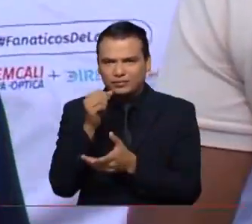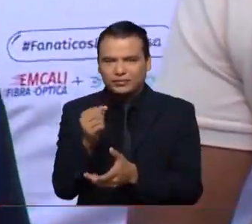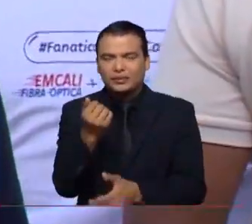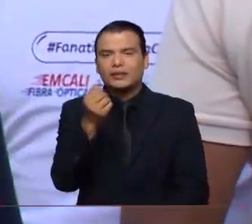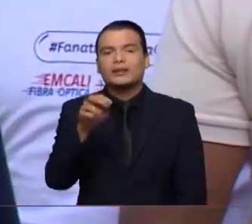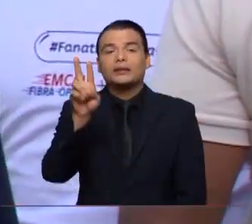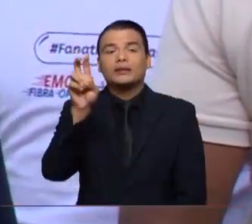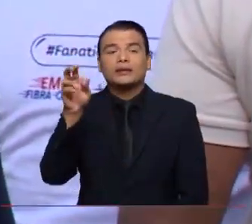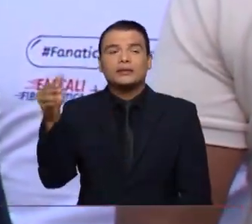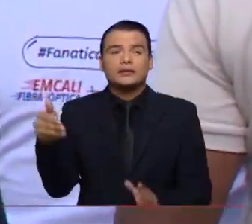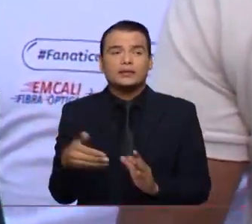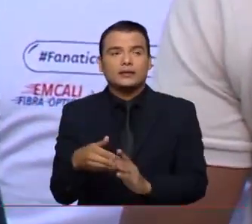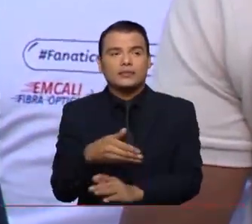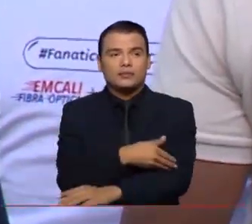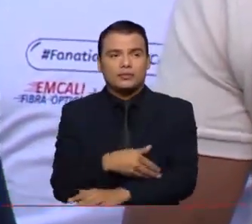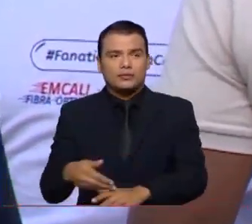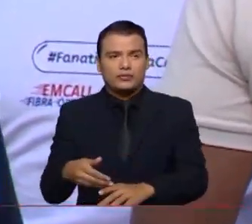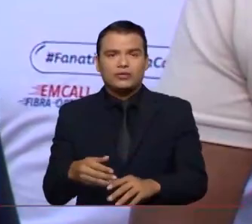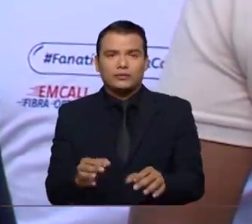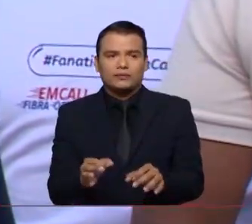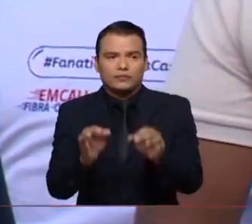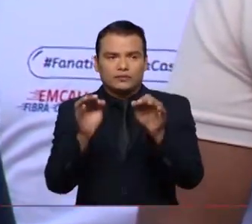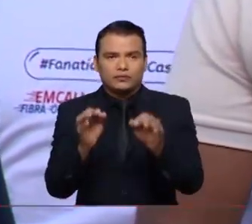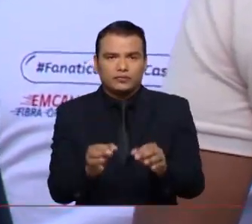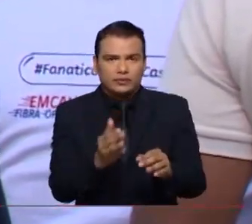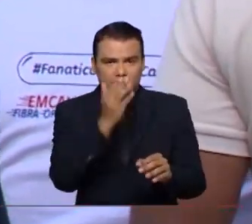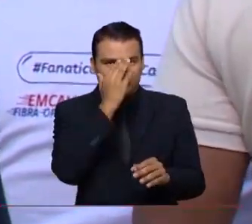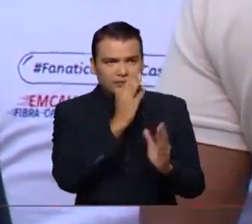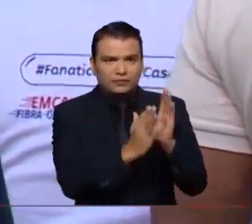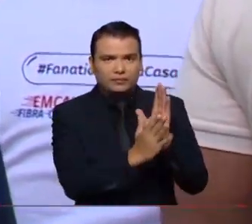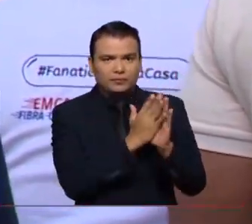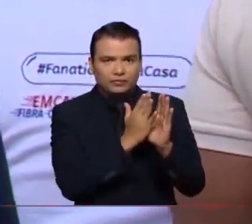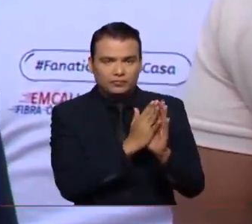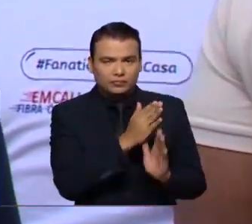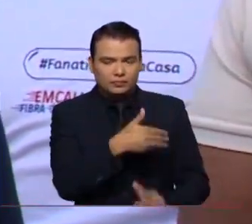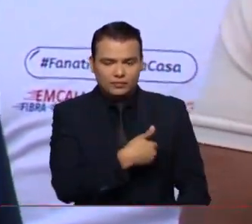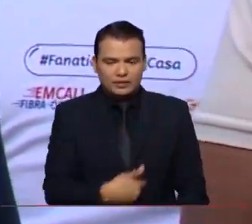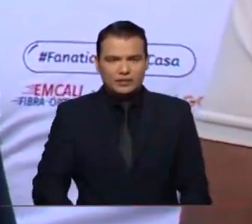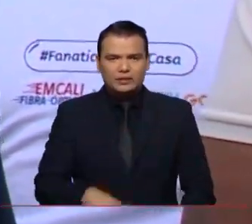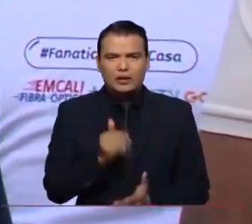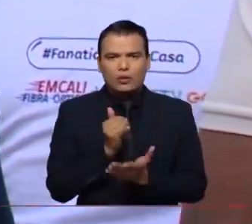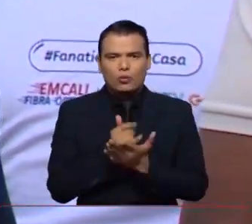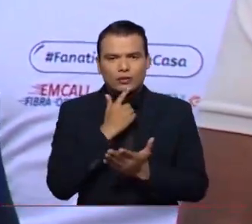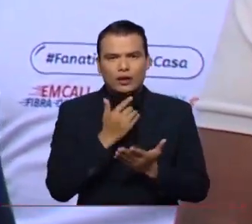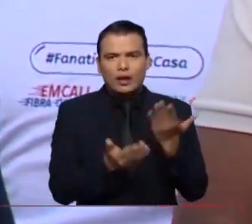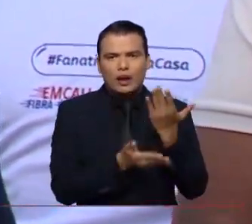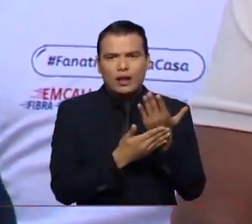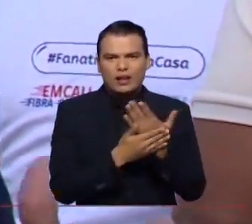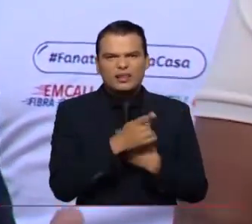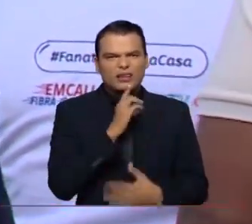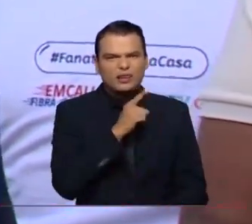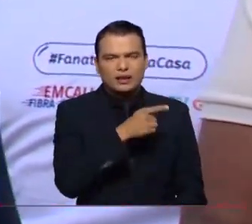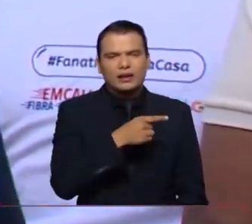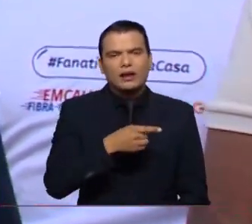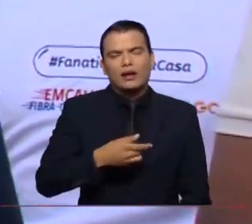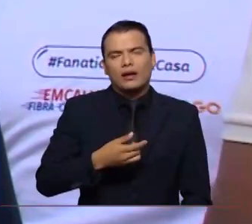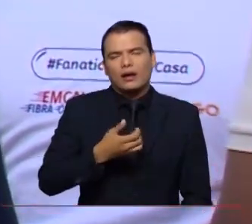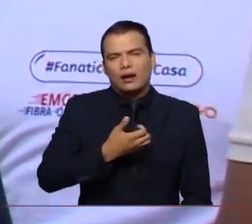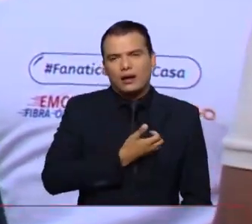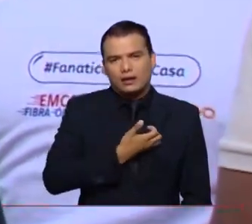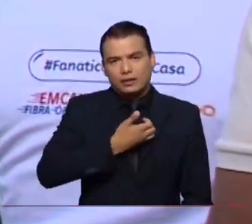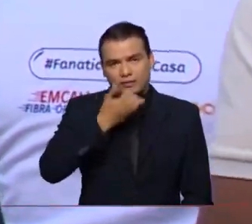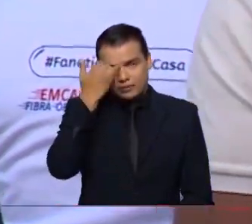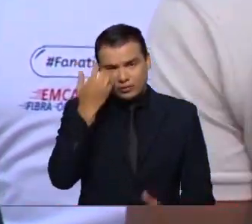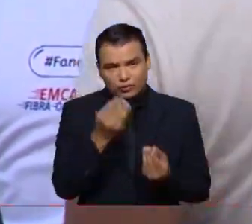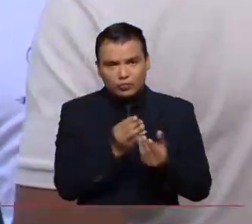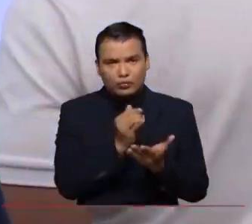que estamos haciendo en la adquisición de vehículos, por supuesto con la orientación del presidente de la Junta Directiva, el alcalde Joriano Espina, todos los miembros de la Junta, todo el staff directivo y